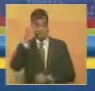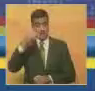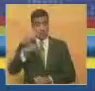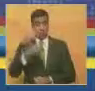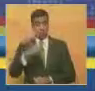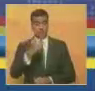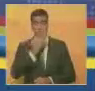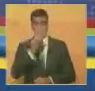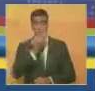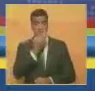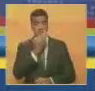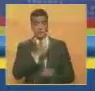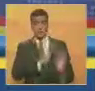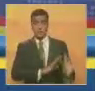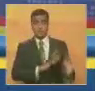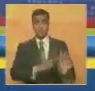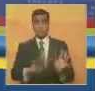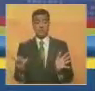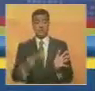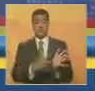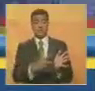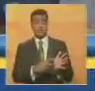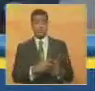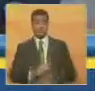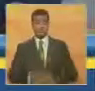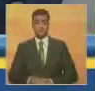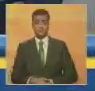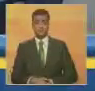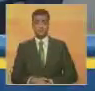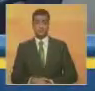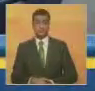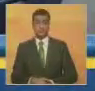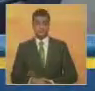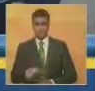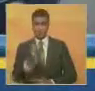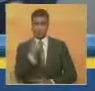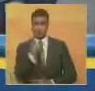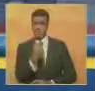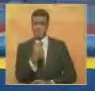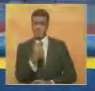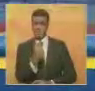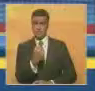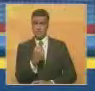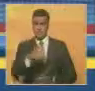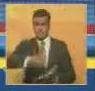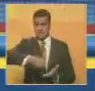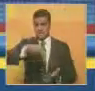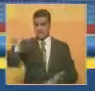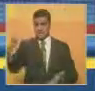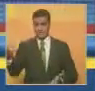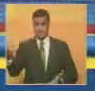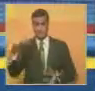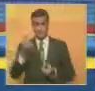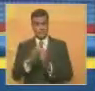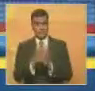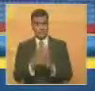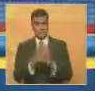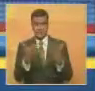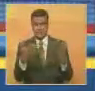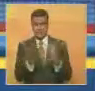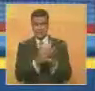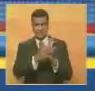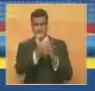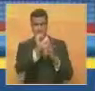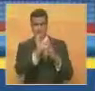realmente un acto masivo para la presentación de esa demanda usted ha dicho doctor que se destapa la olla podrida Qué elemento qué